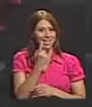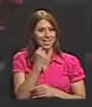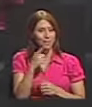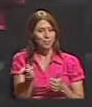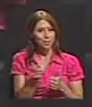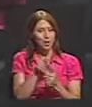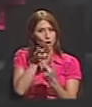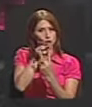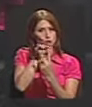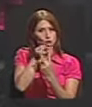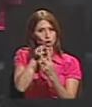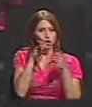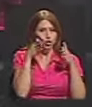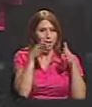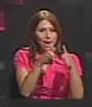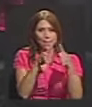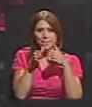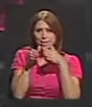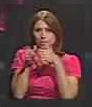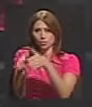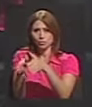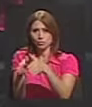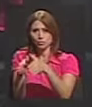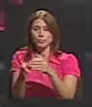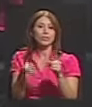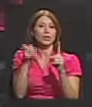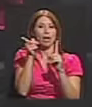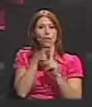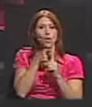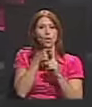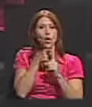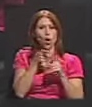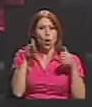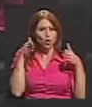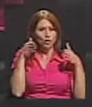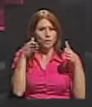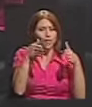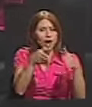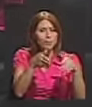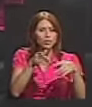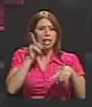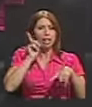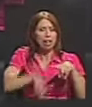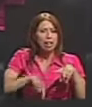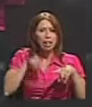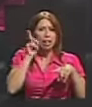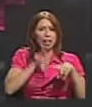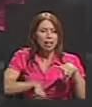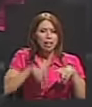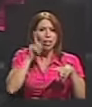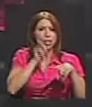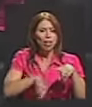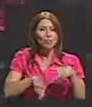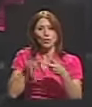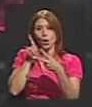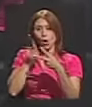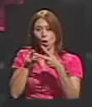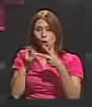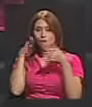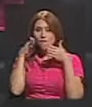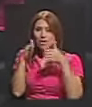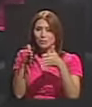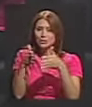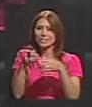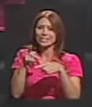caminos de en medio de la crisis o nos enfocamos sobre la imposibilidad o vemos la imposibilidad como una